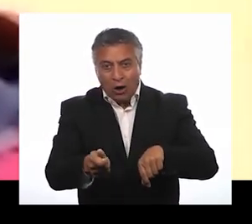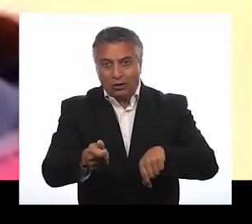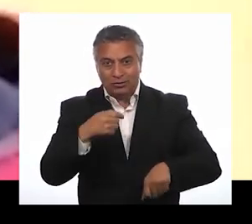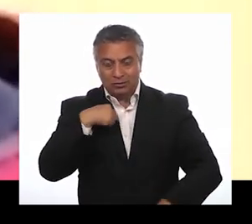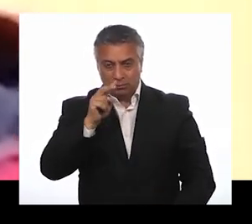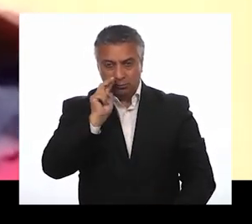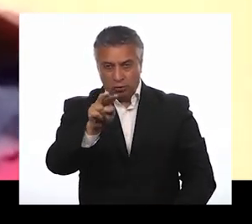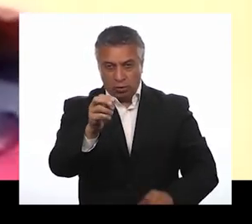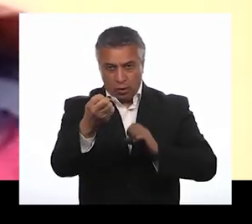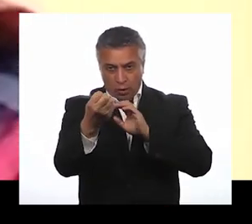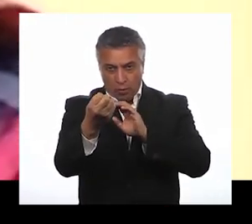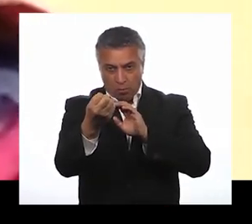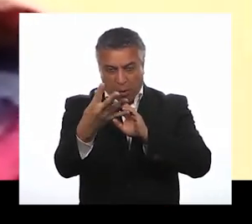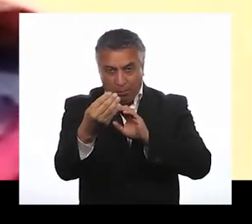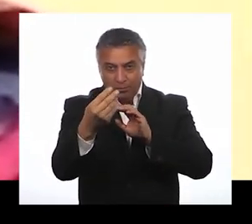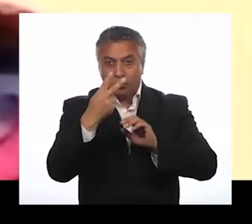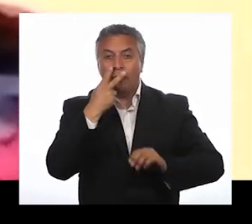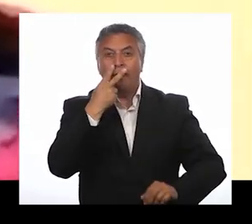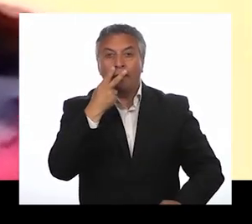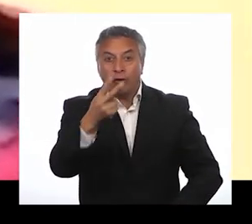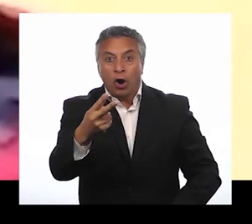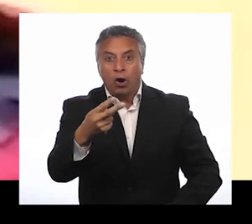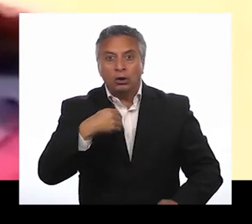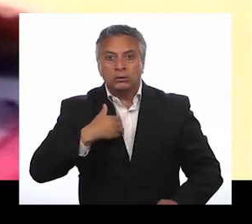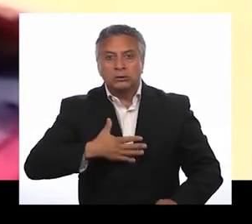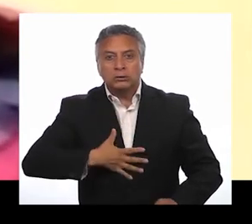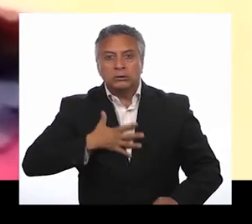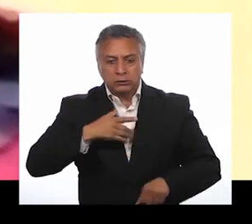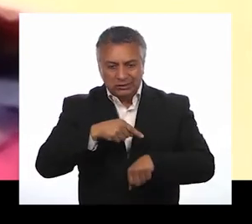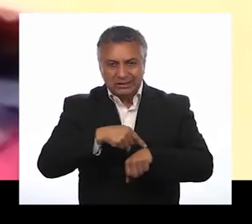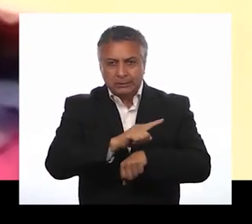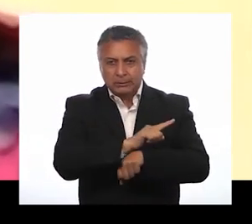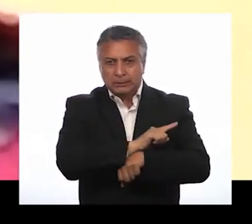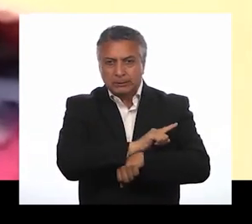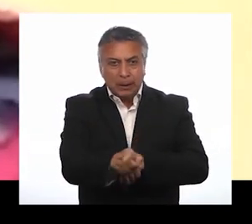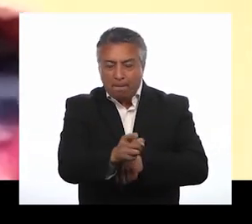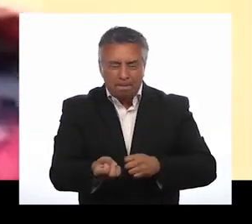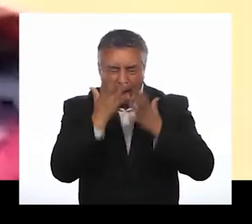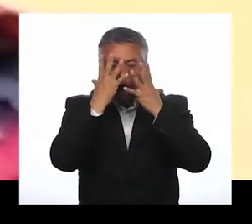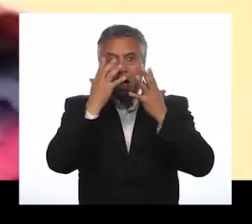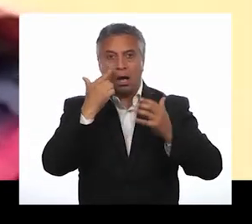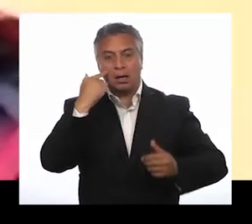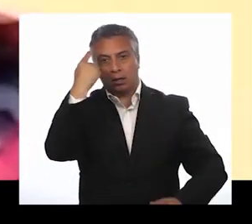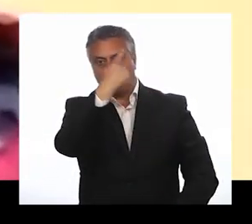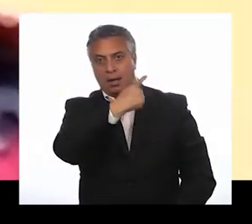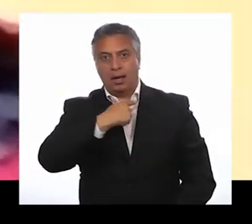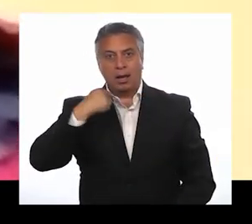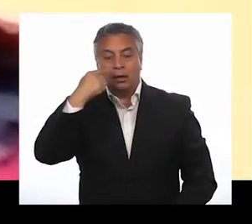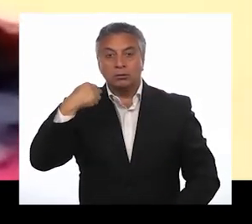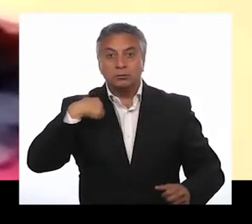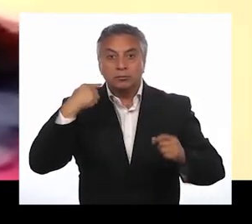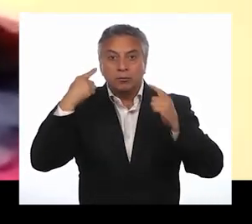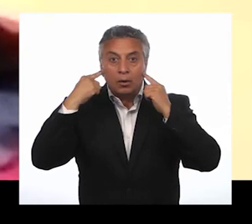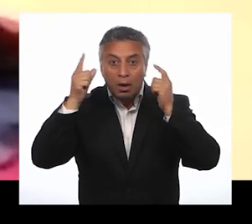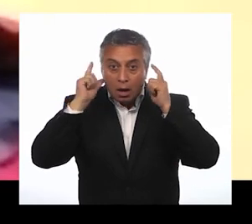y me impactó en la cara. Me impactó en la cara, entonces yo, a mí en ese momento se me alejó el